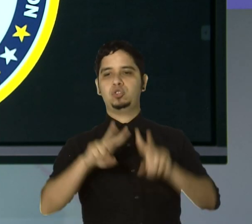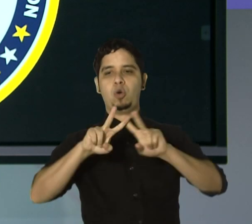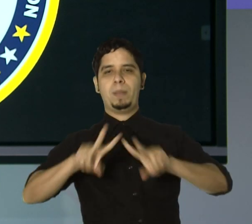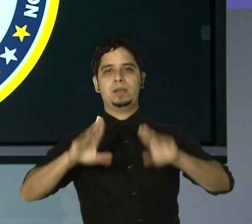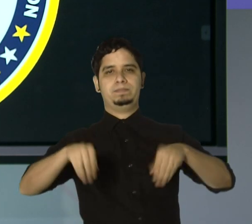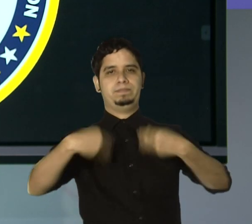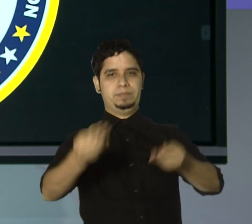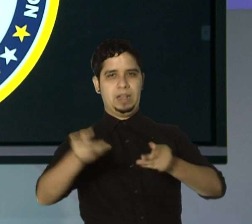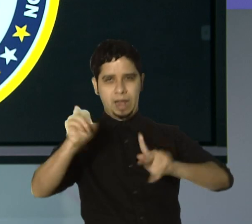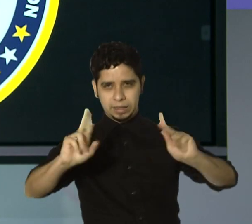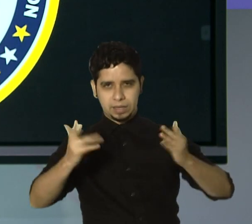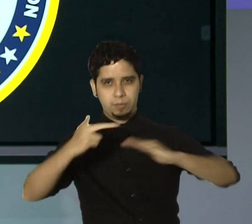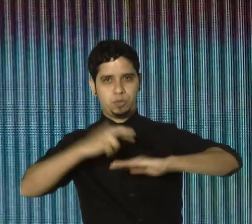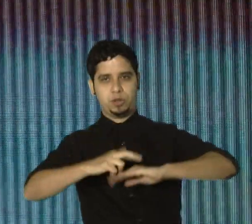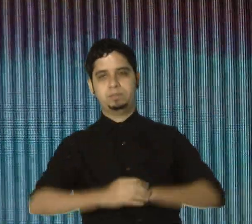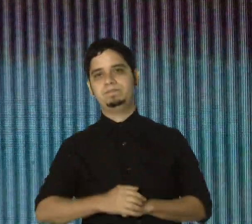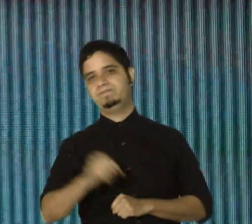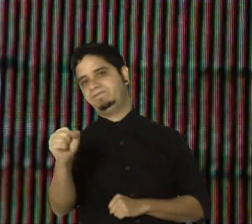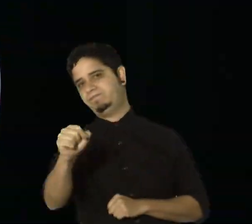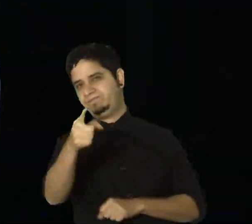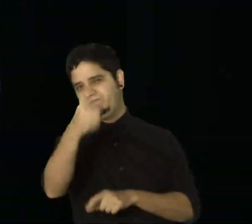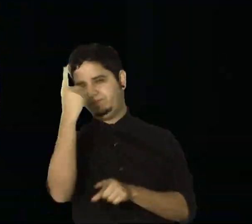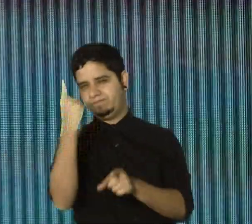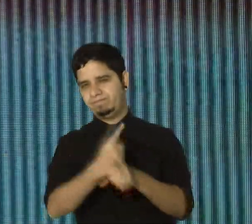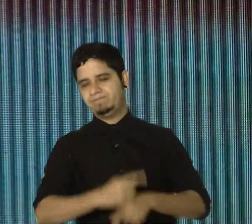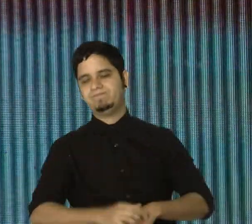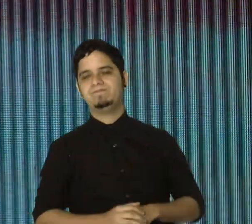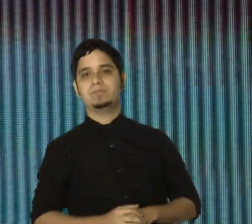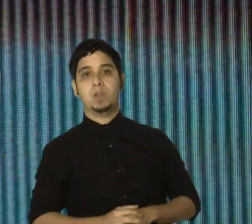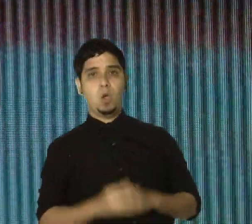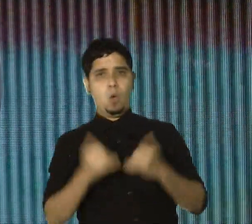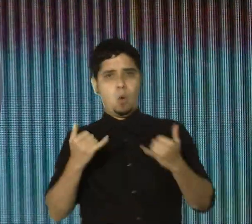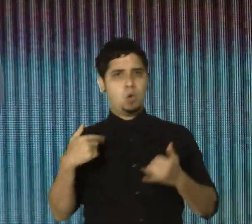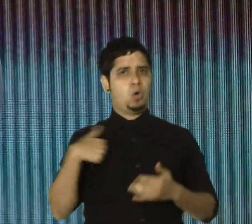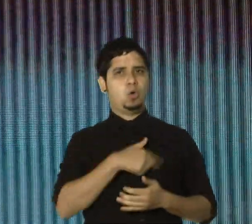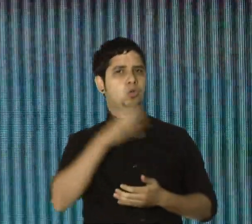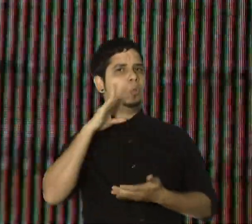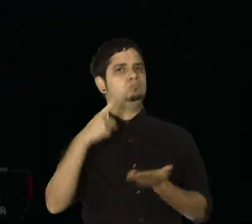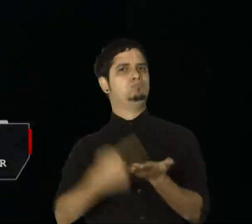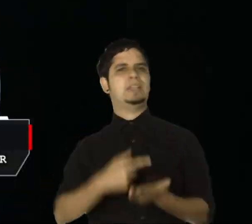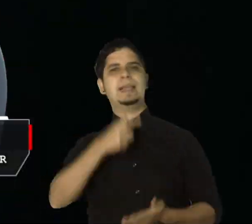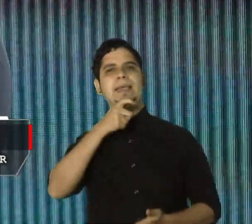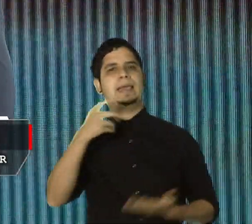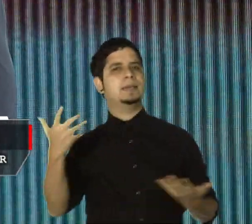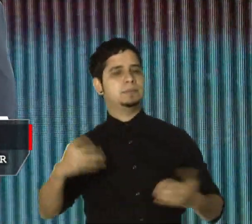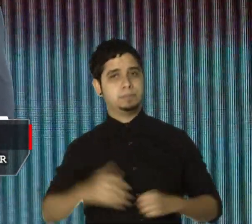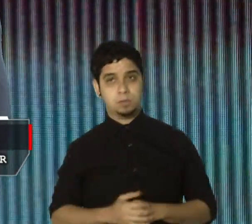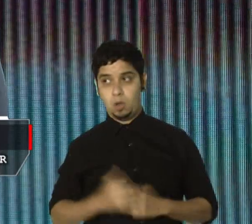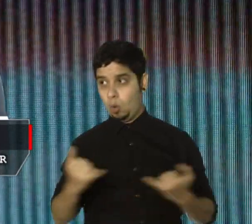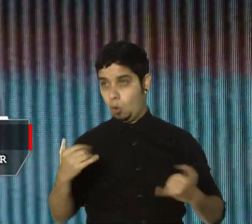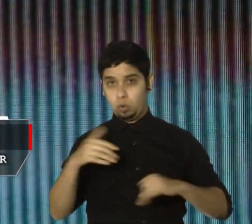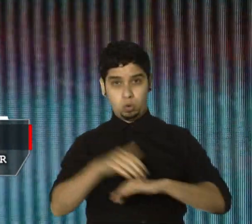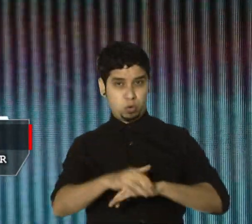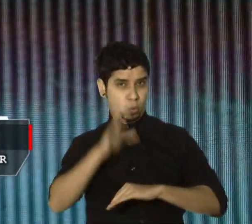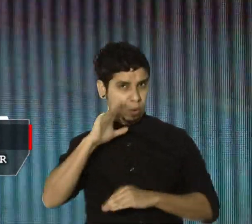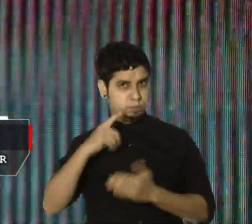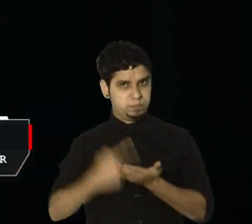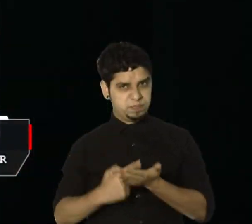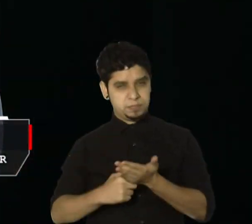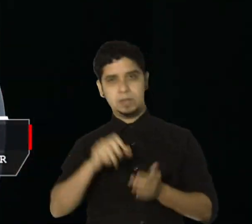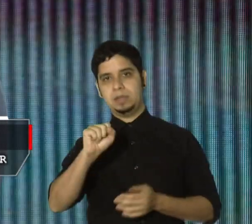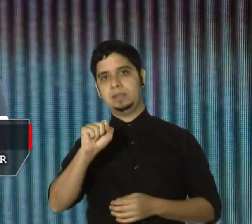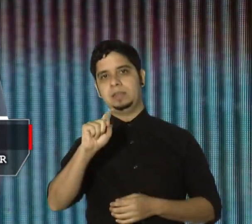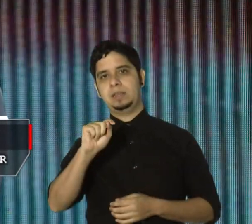ciudadanos. Seguro que sí, teniente. ¿De quién vamos a estar hablando hoy? Sí, teniente. Esta noche vamos a estar hablando de Steven